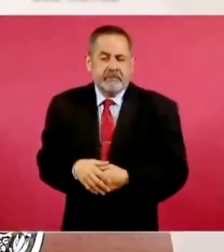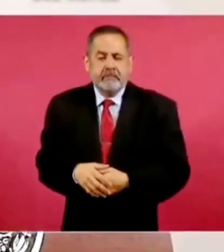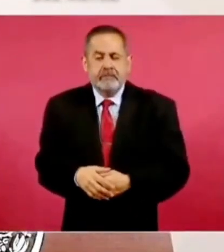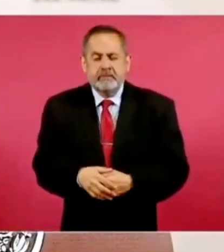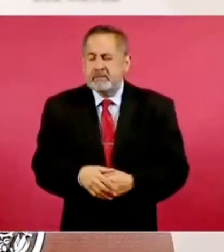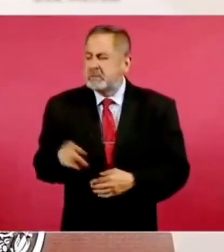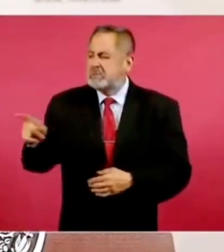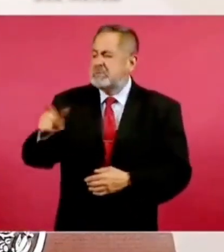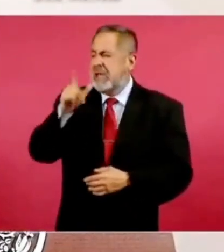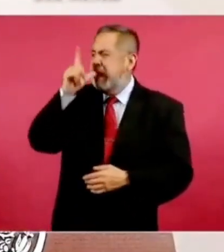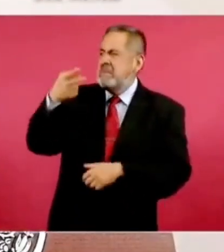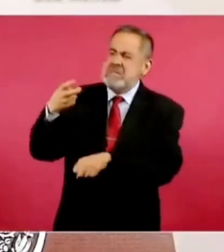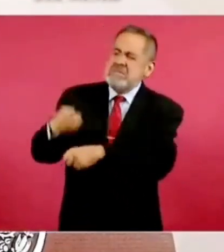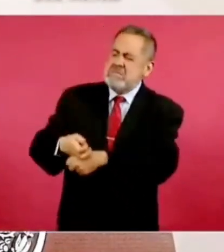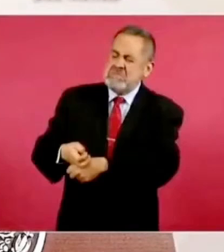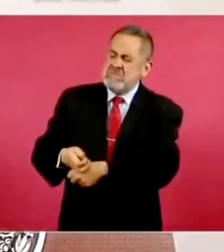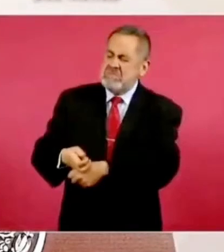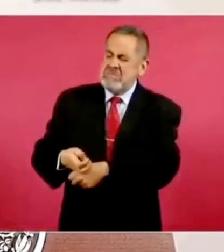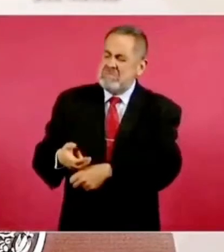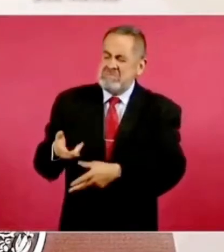Endurecida alma,